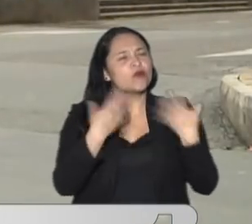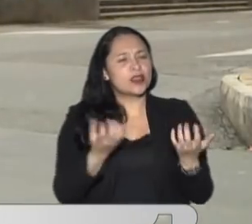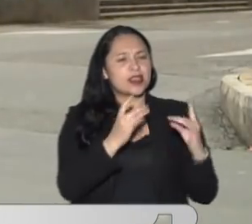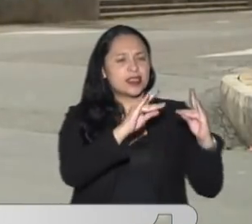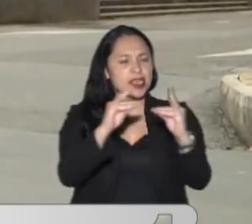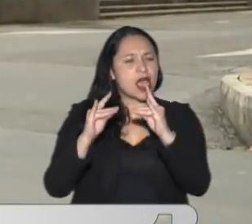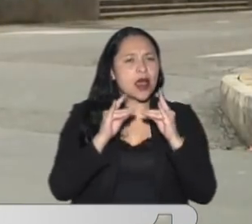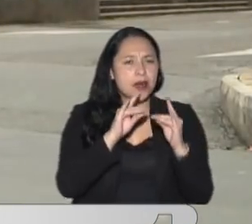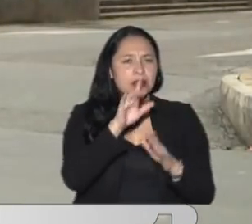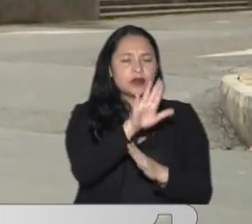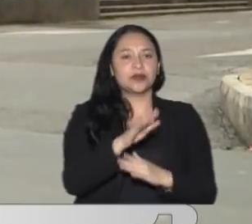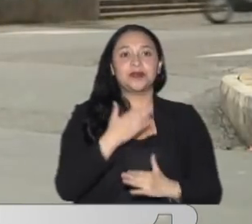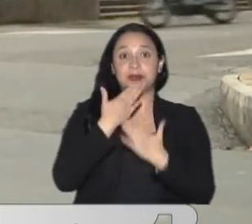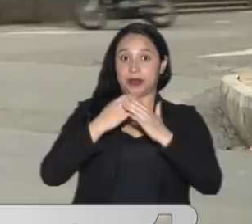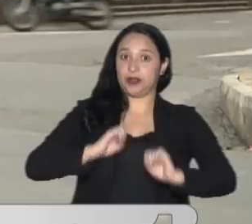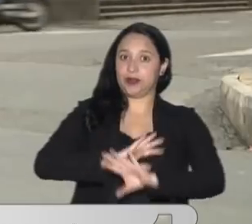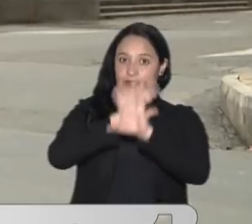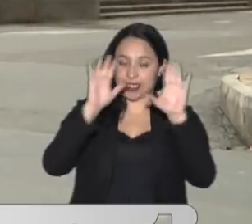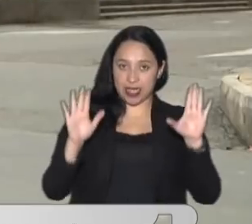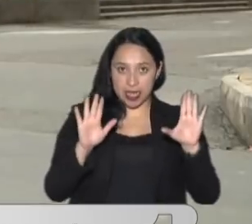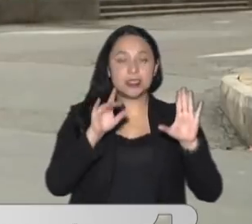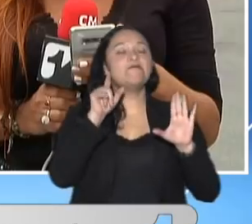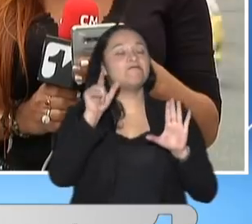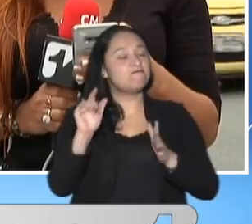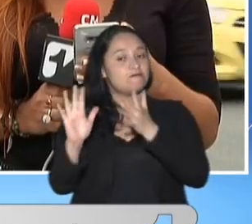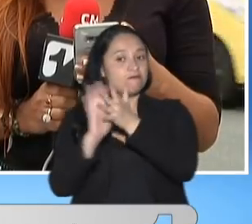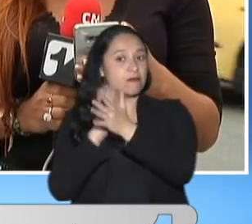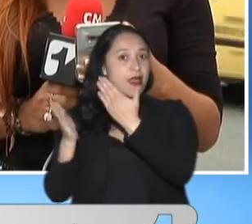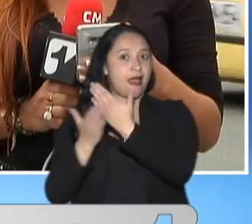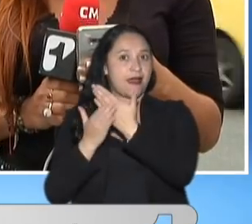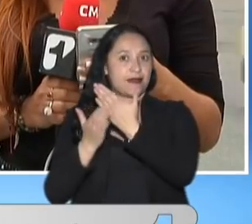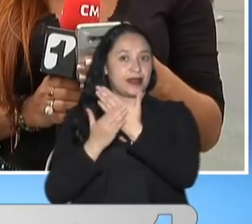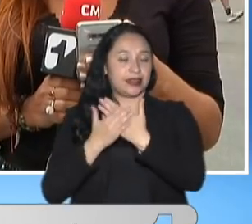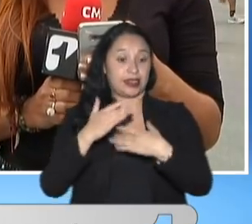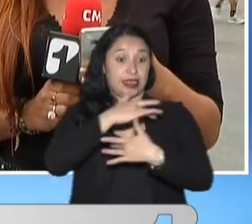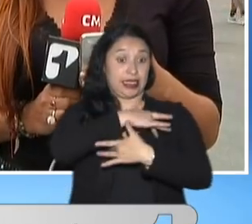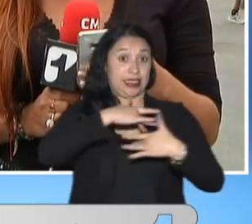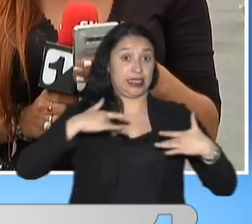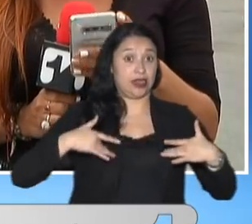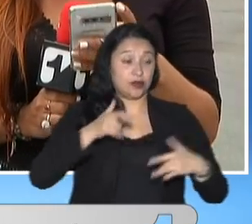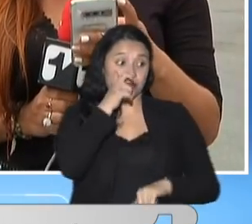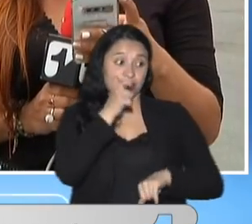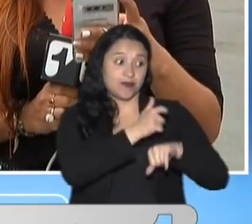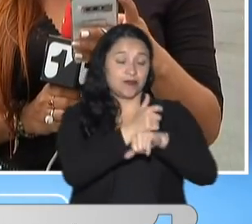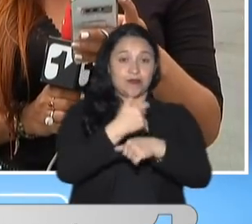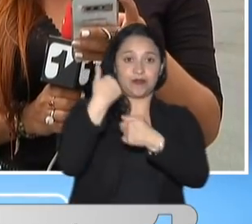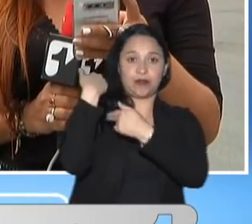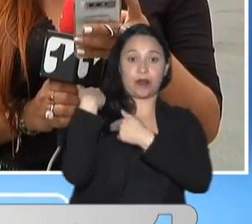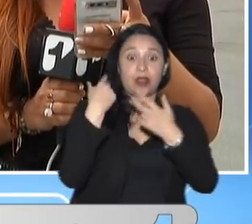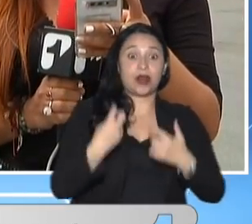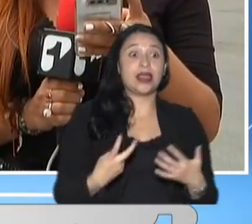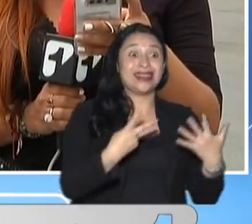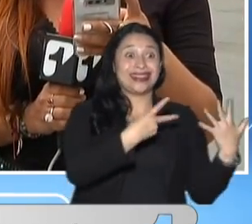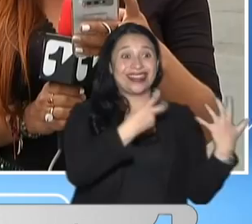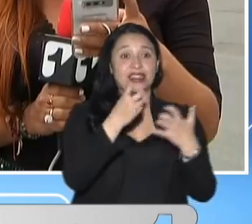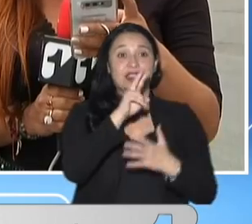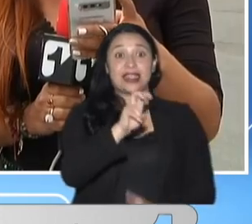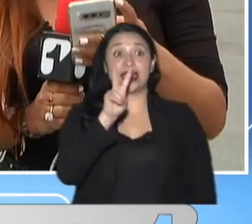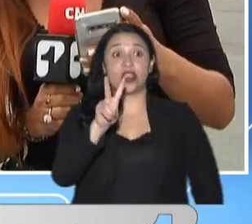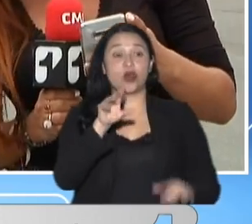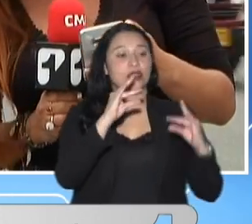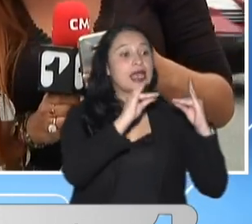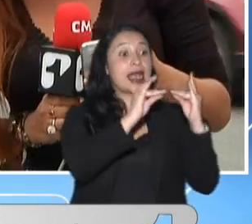Hola Luisa, buenos días. Para que se haga una idea, según el reporte de las autoridades de salud, en este momento están ocupadas 772